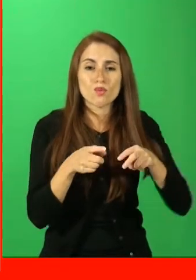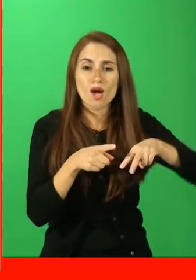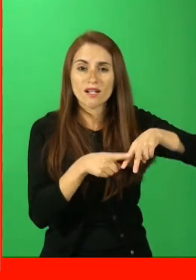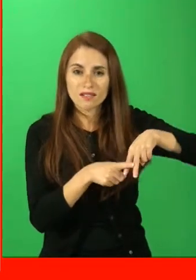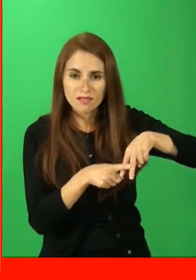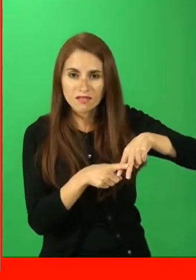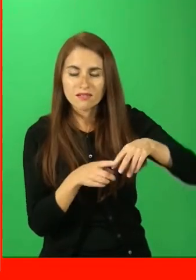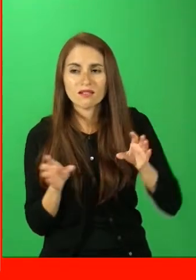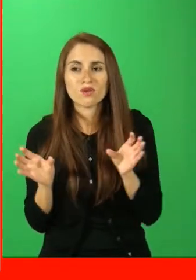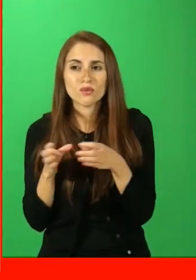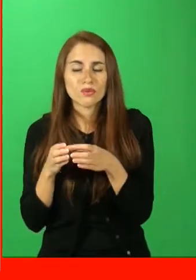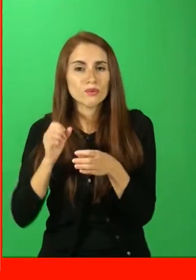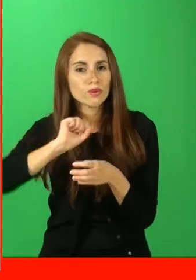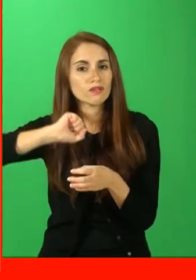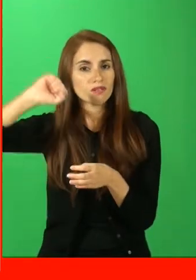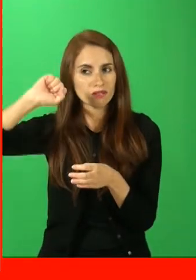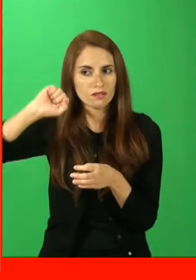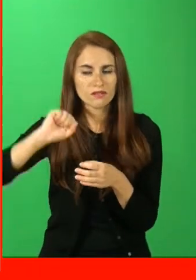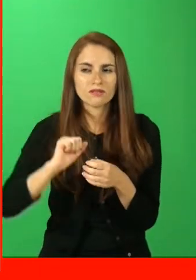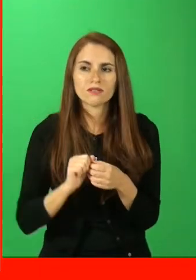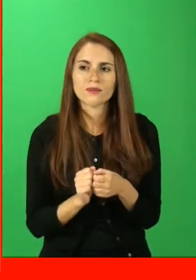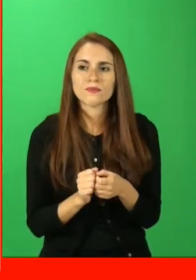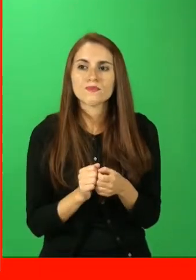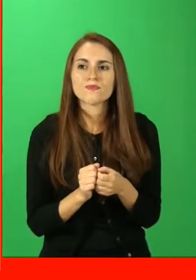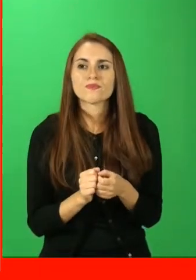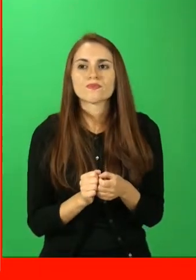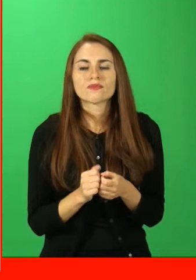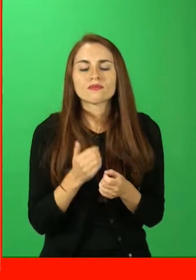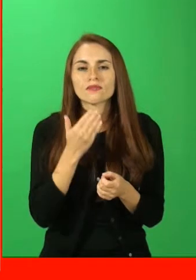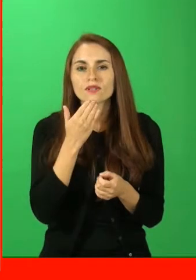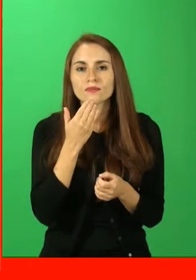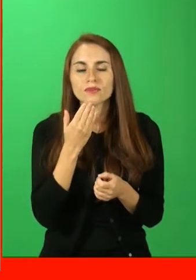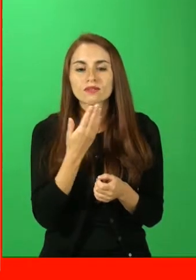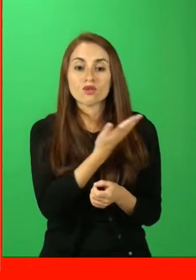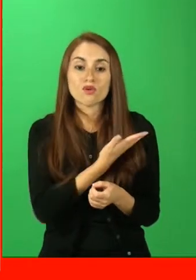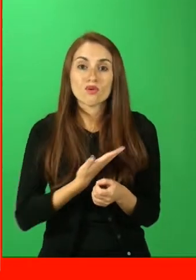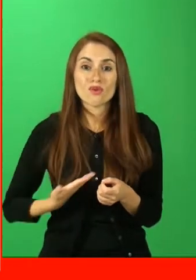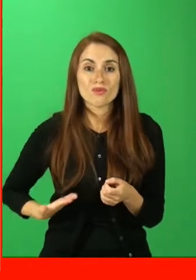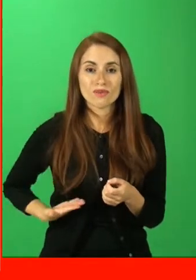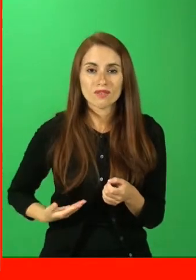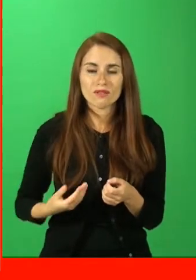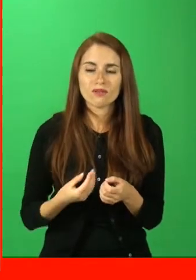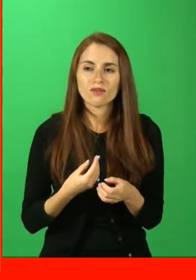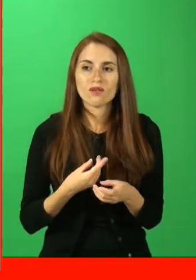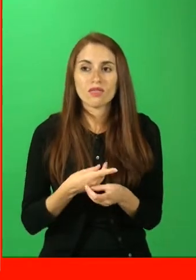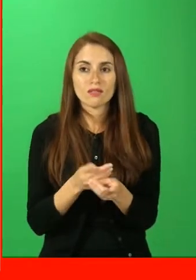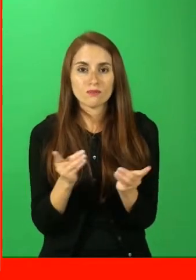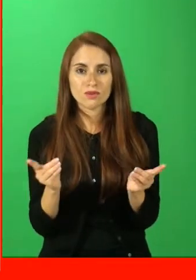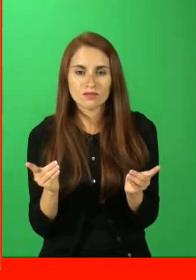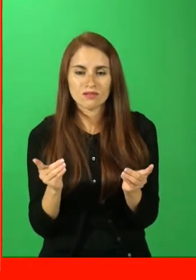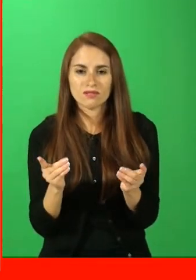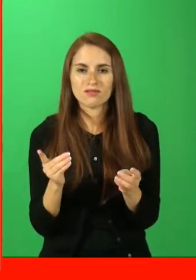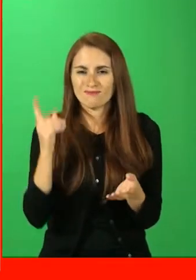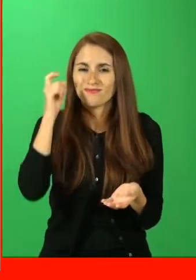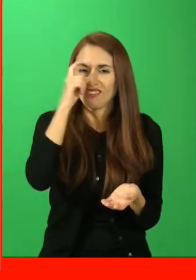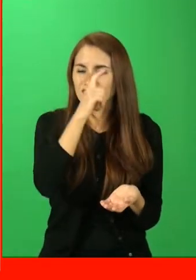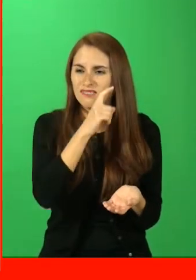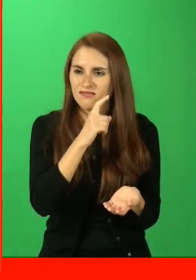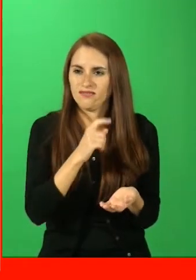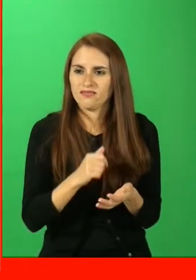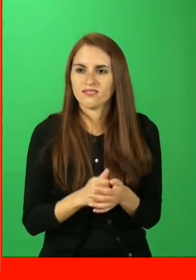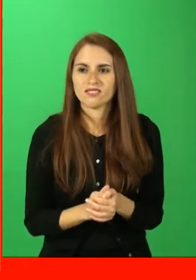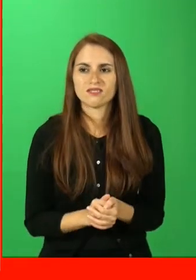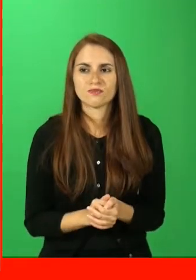comunistas, y para la época el gobierno democrático estaba muy debilitado en una Italia muy golpeada por la guerra.